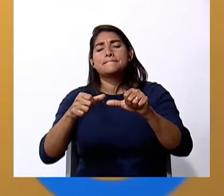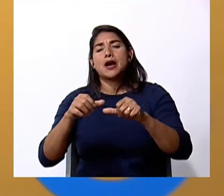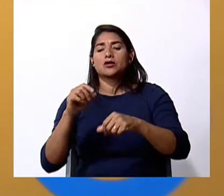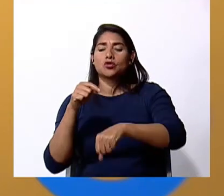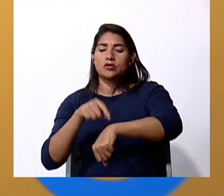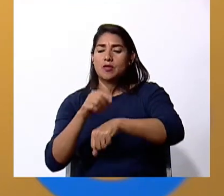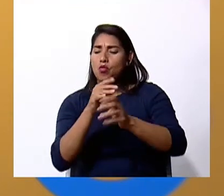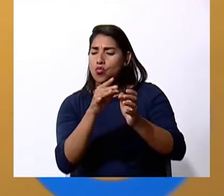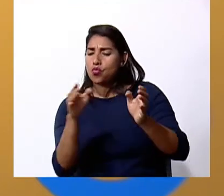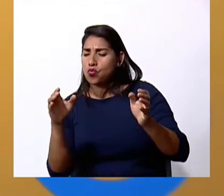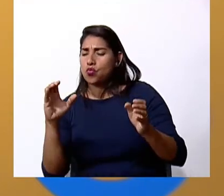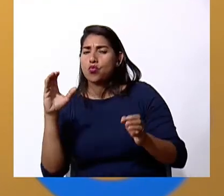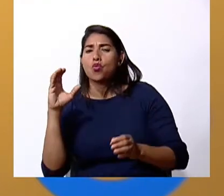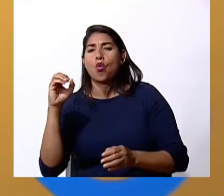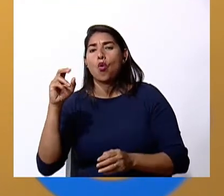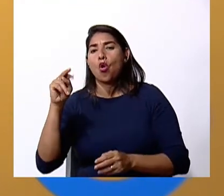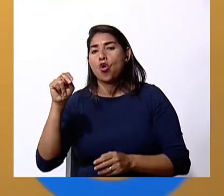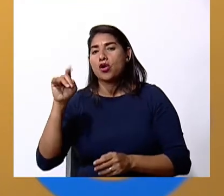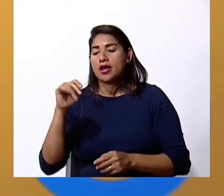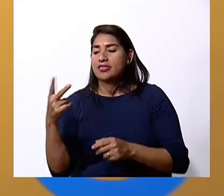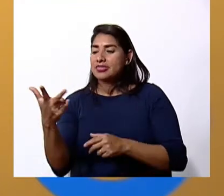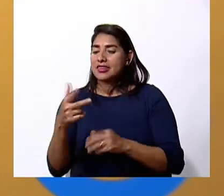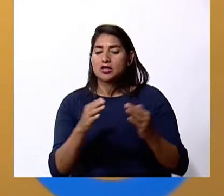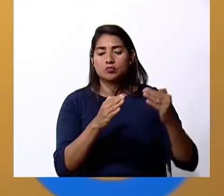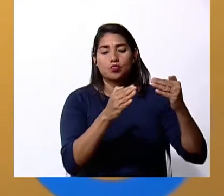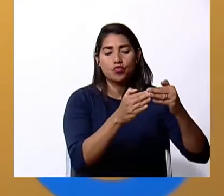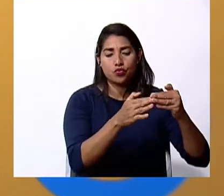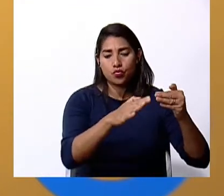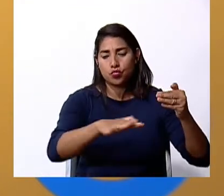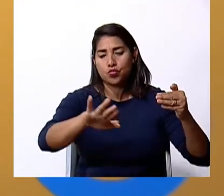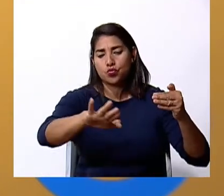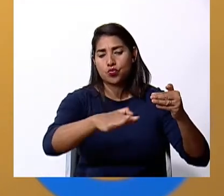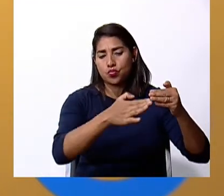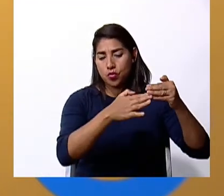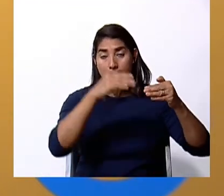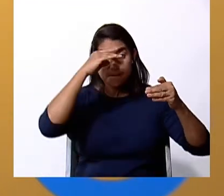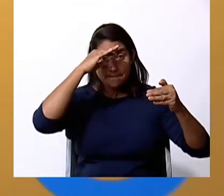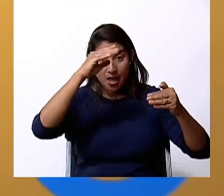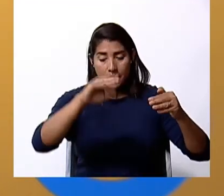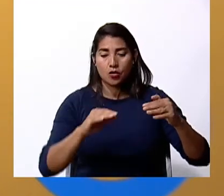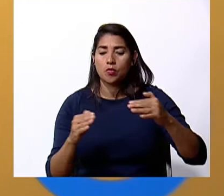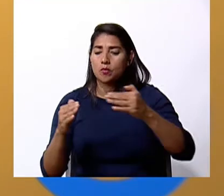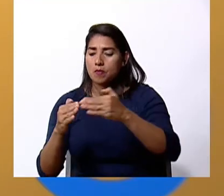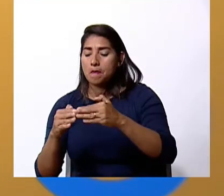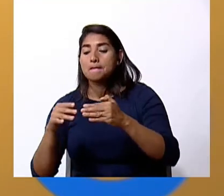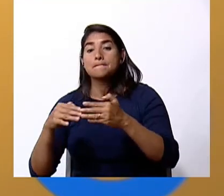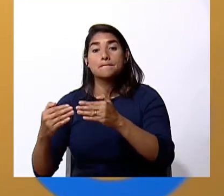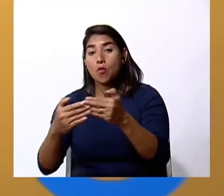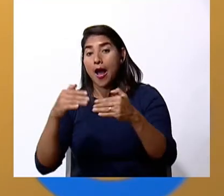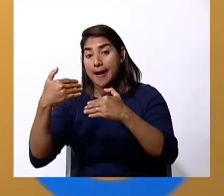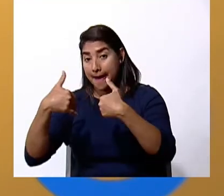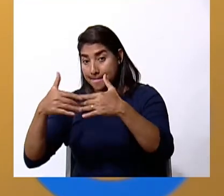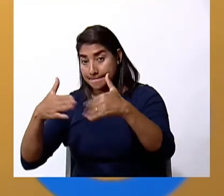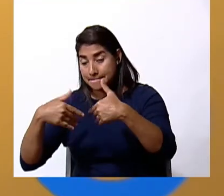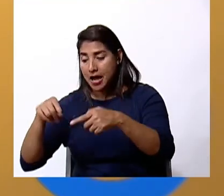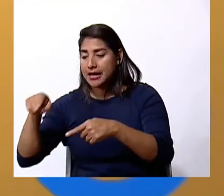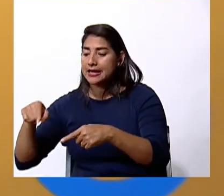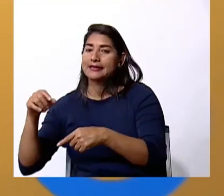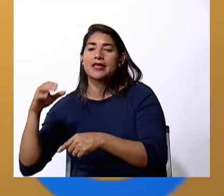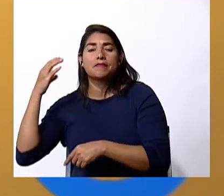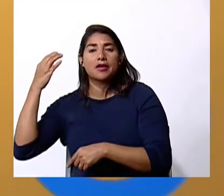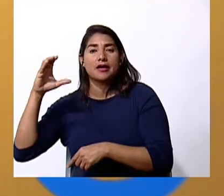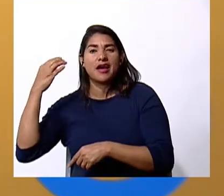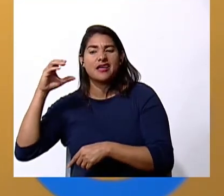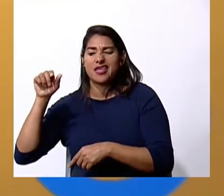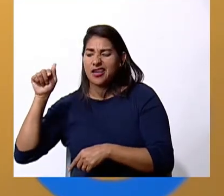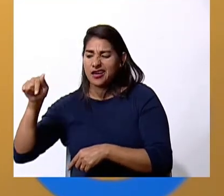colonial y utilizaban tres puertos principalmente, que era el de Veracruz en México, Portobelo en Panamá y el de Cartagena